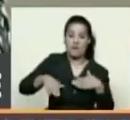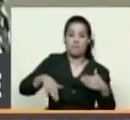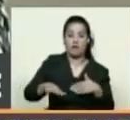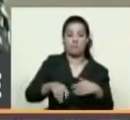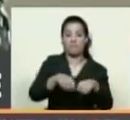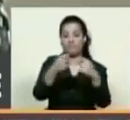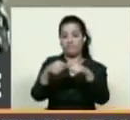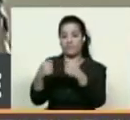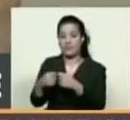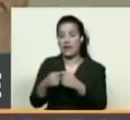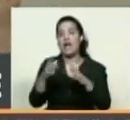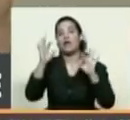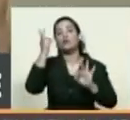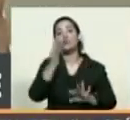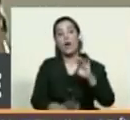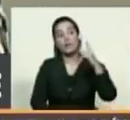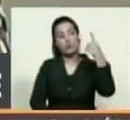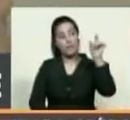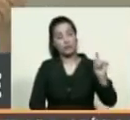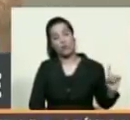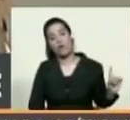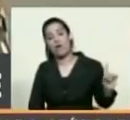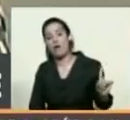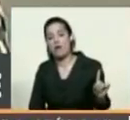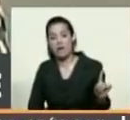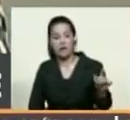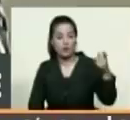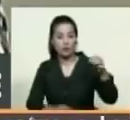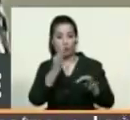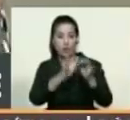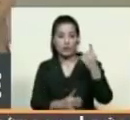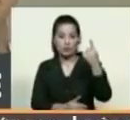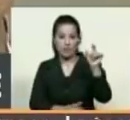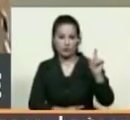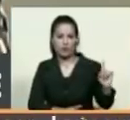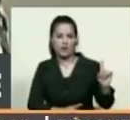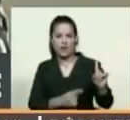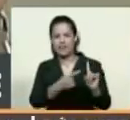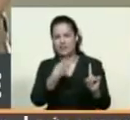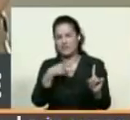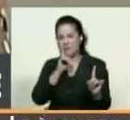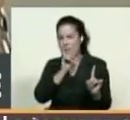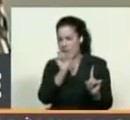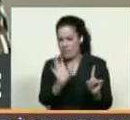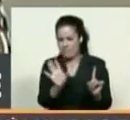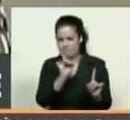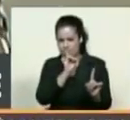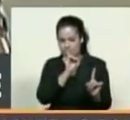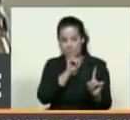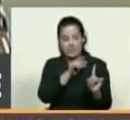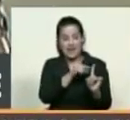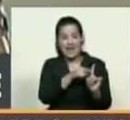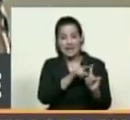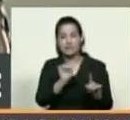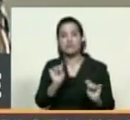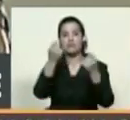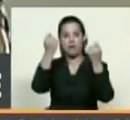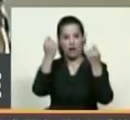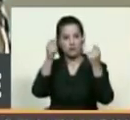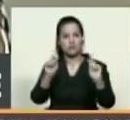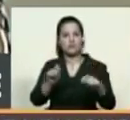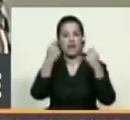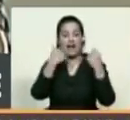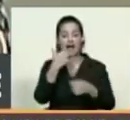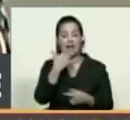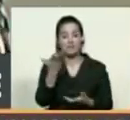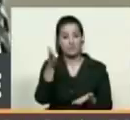una persona que prefiere permanecer en el anonimato, fue salvado de que